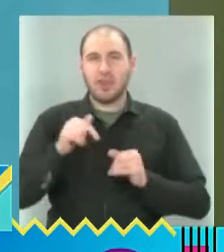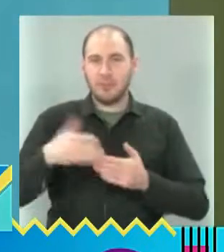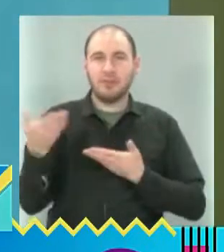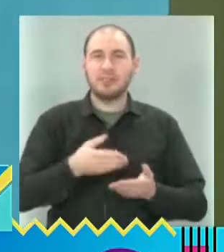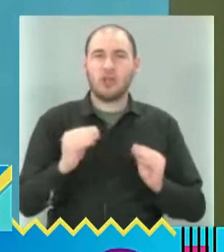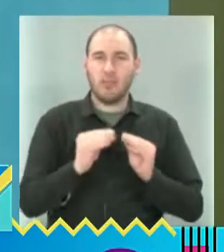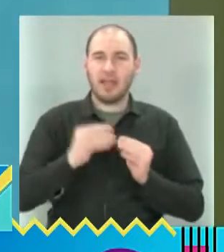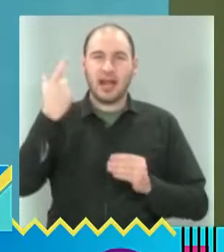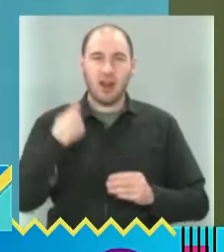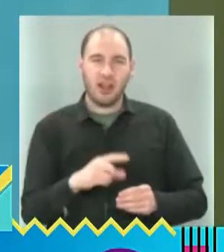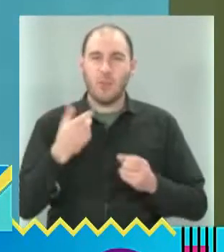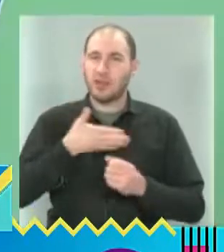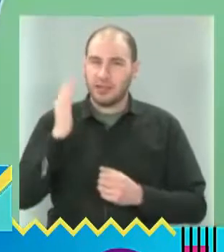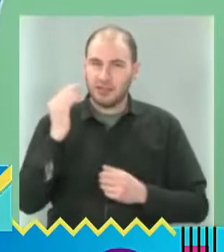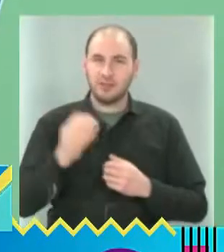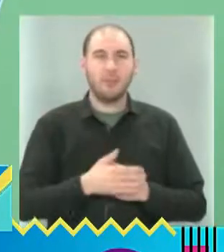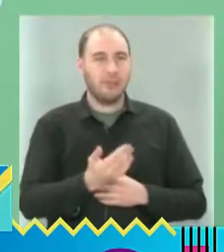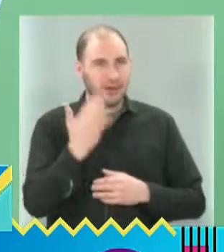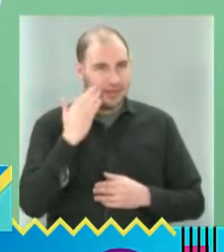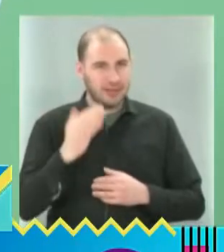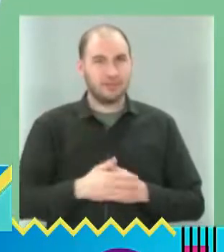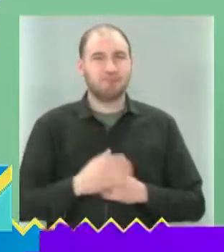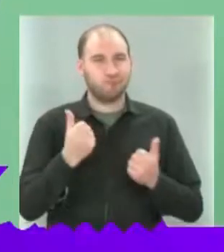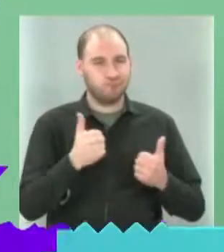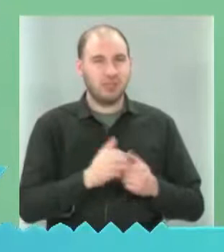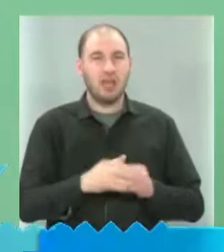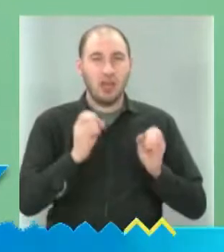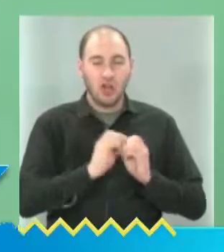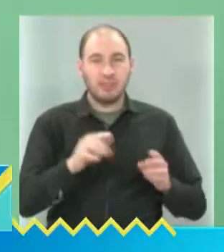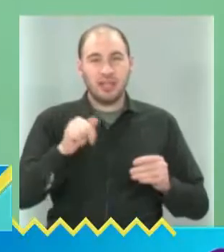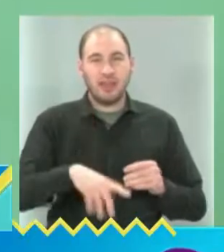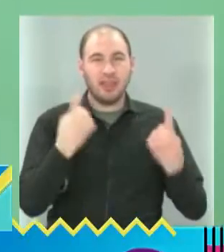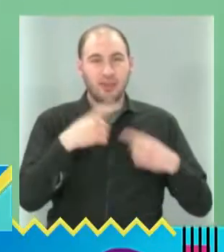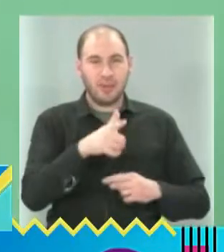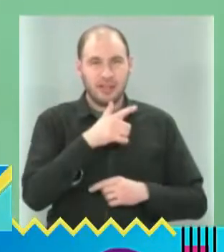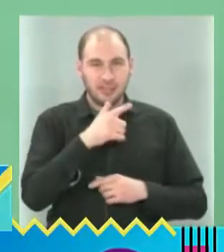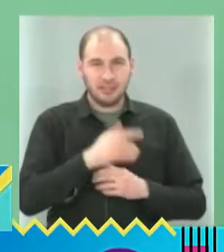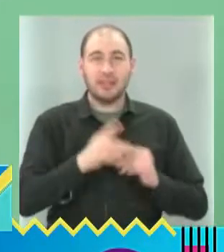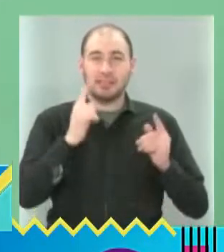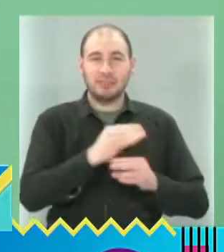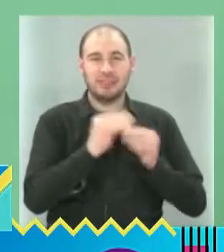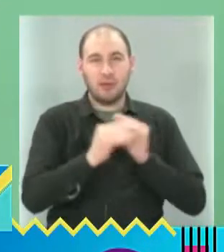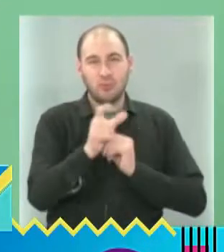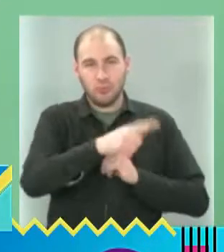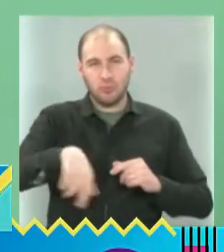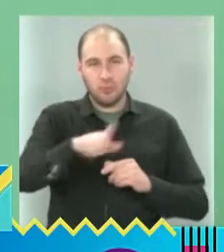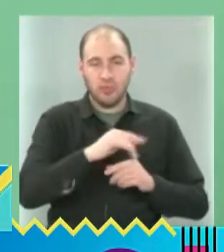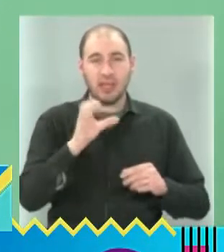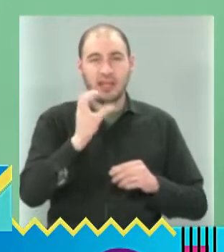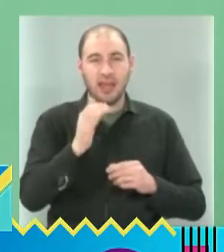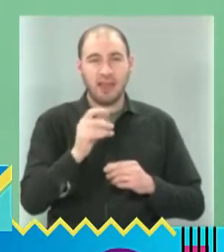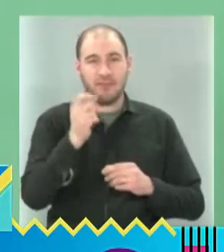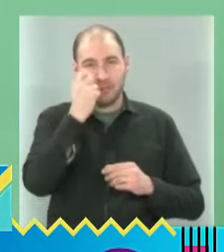presento a mi compañera Carolina. Buenas tardes, Caro, ¿cómo estás? Buenas tardes, Fer, muy bien. Arrancamos entonces con Distintos Parecidos. También los saludamos a ustedes que están a través de